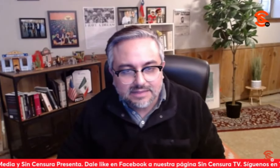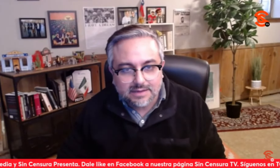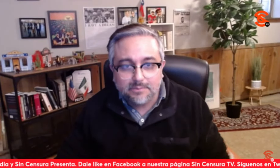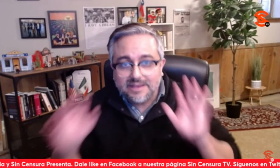mañana pero sabe